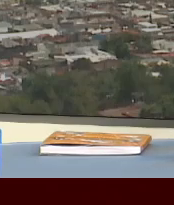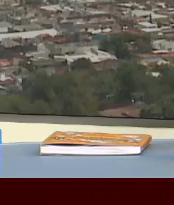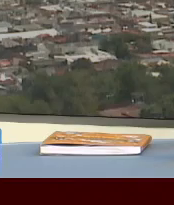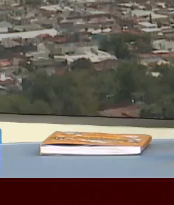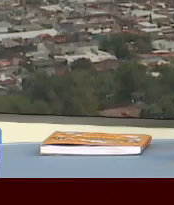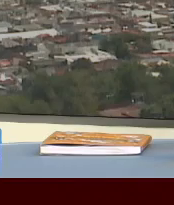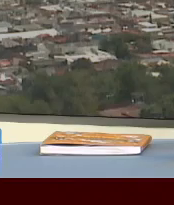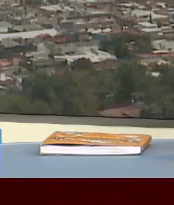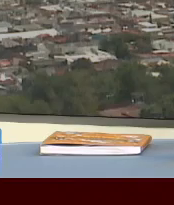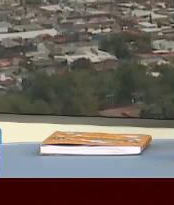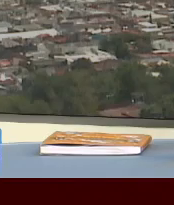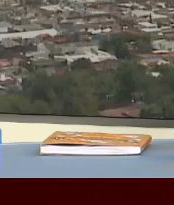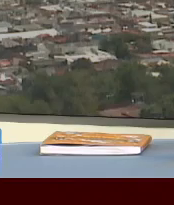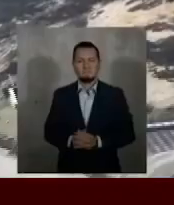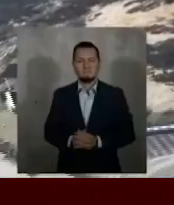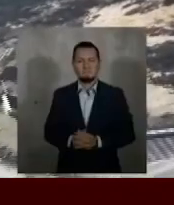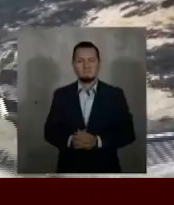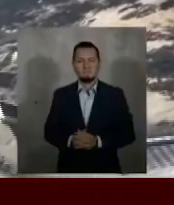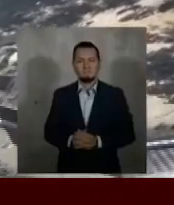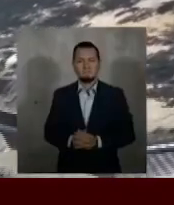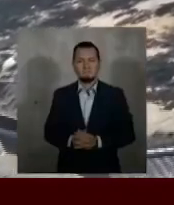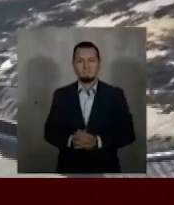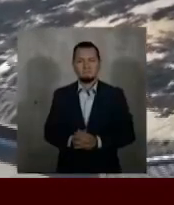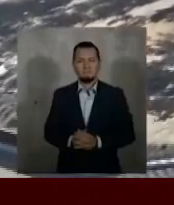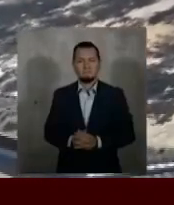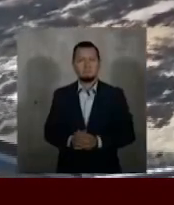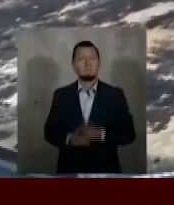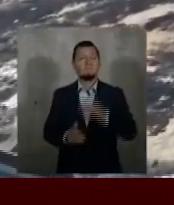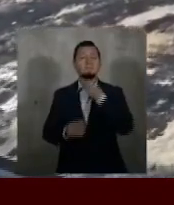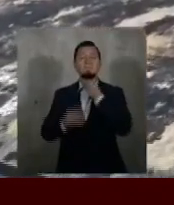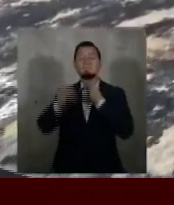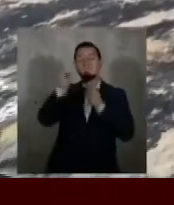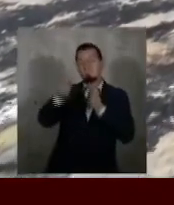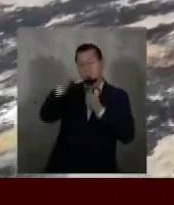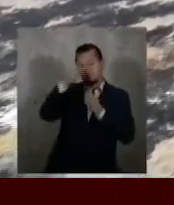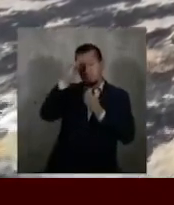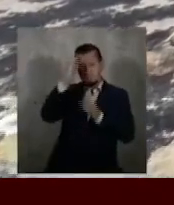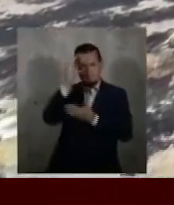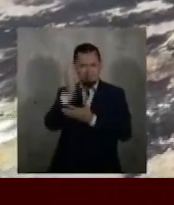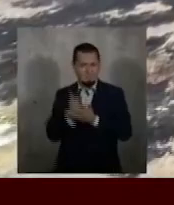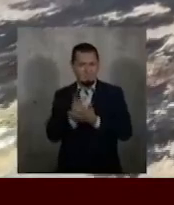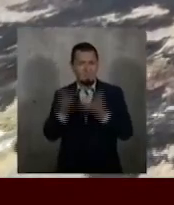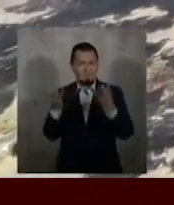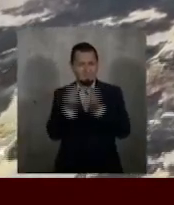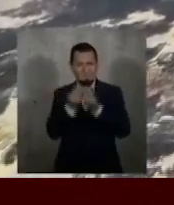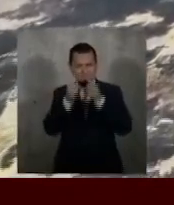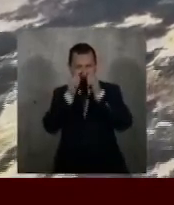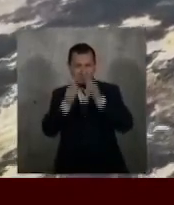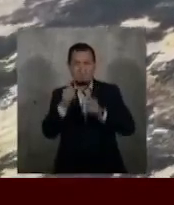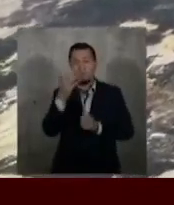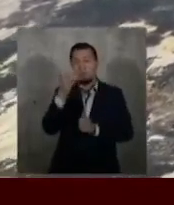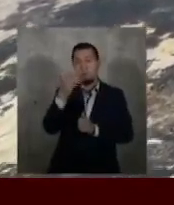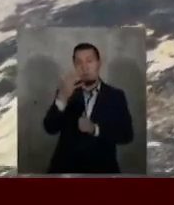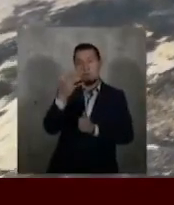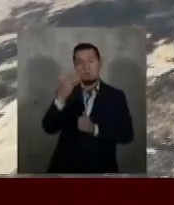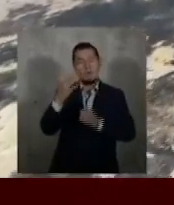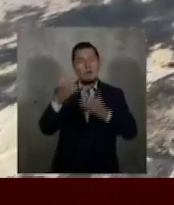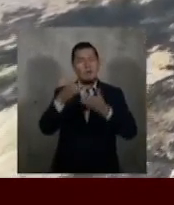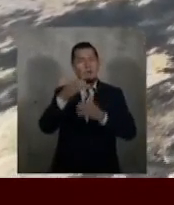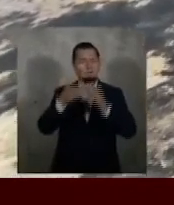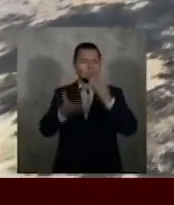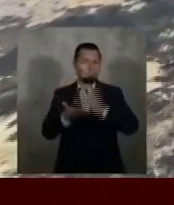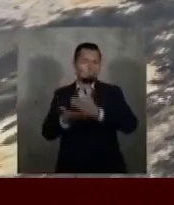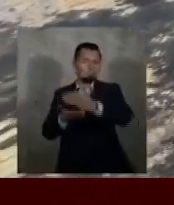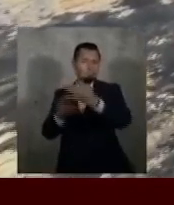una crisis de salud pública muy importante. Por lo tanto, su sello característico también es el modelo híbrido.